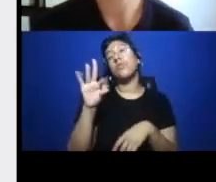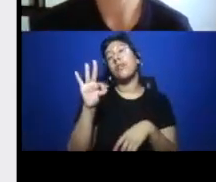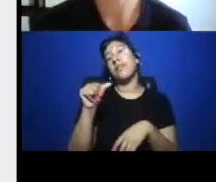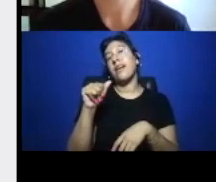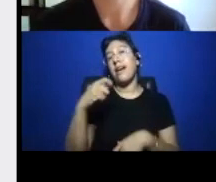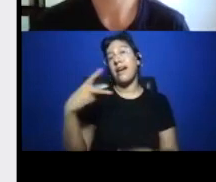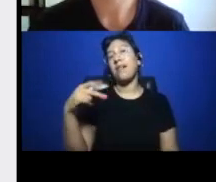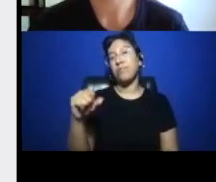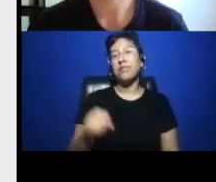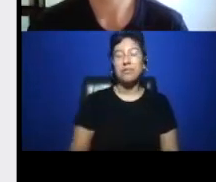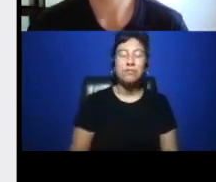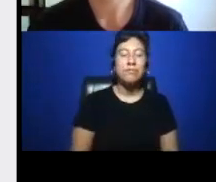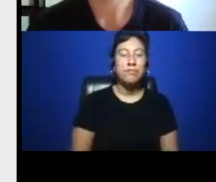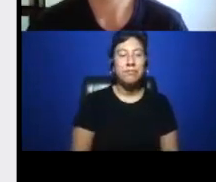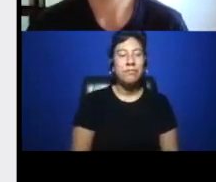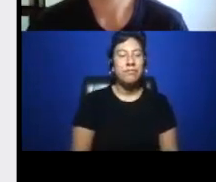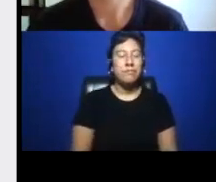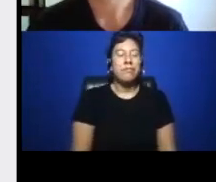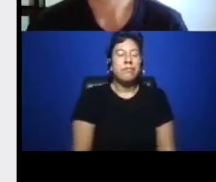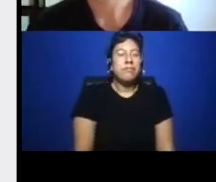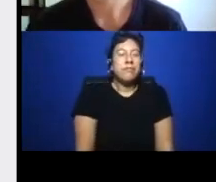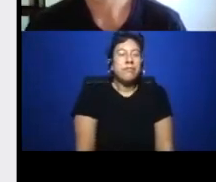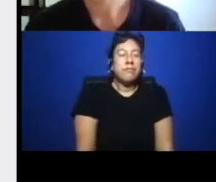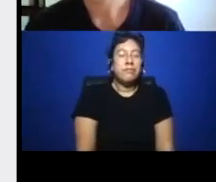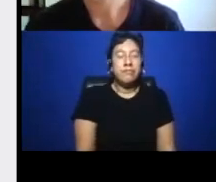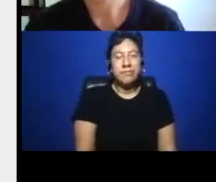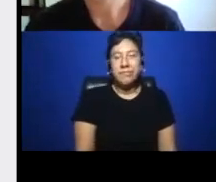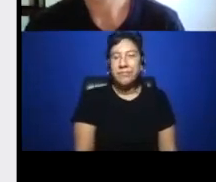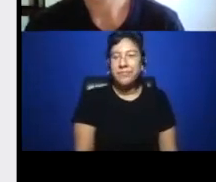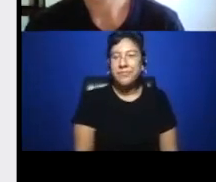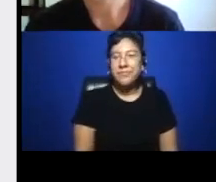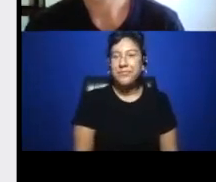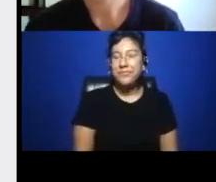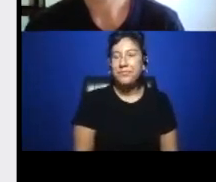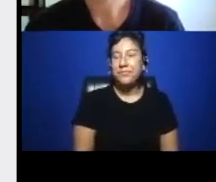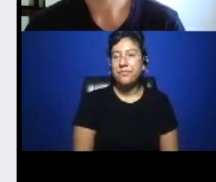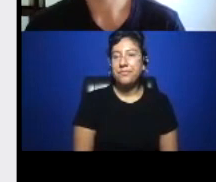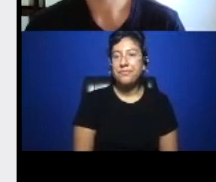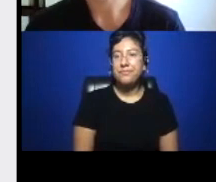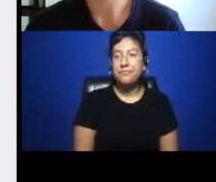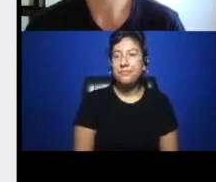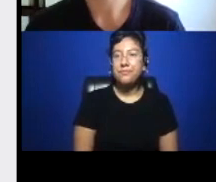Alternativas a software de manejar contraseñas y aplicaciones de Two Factor. Muchas gracias.